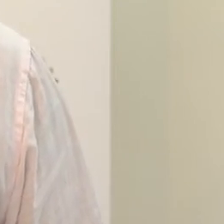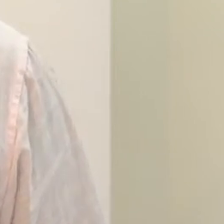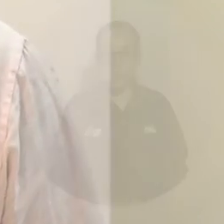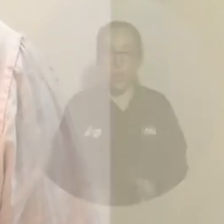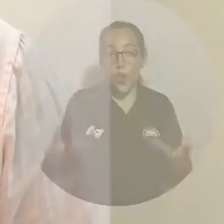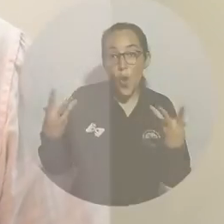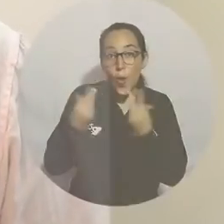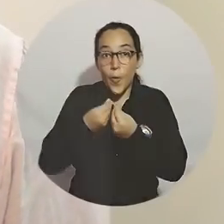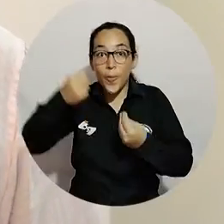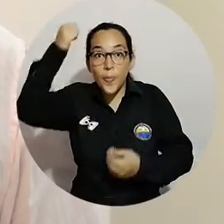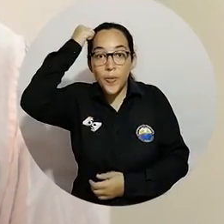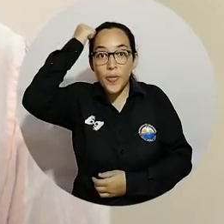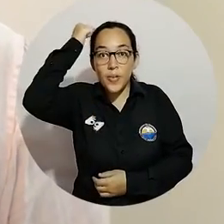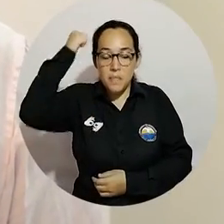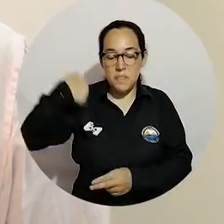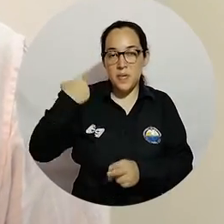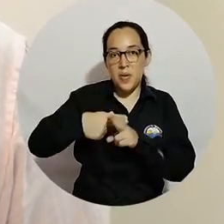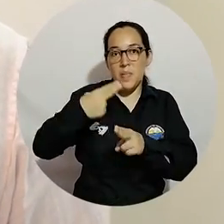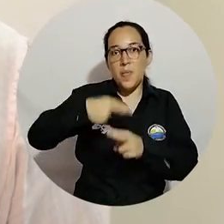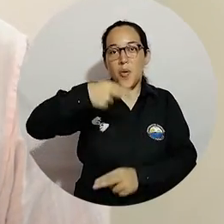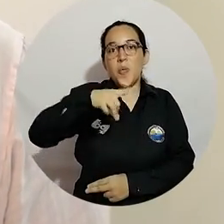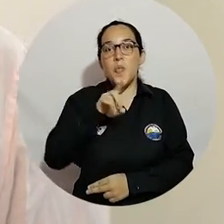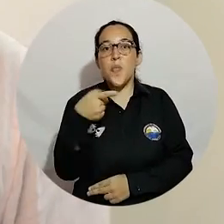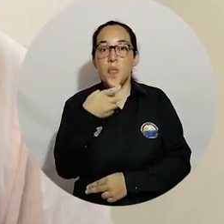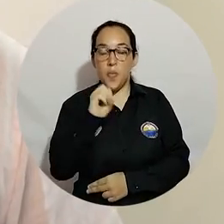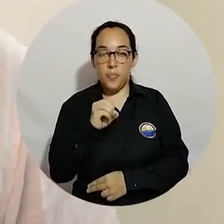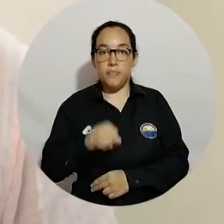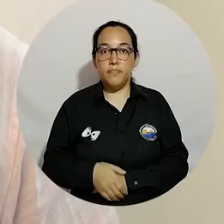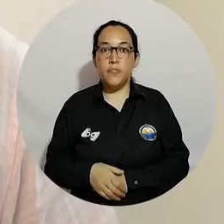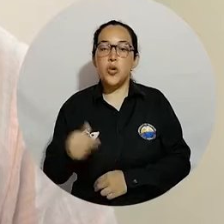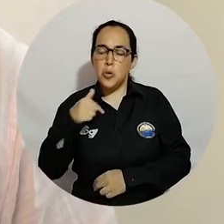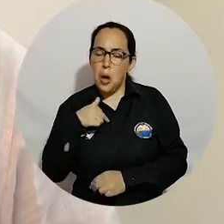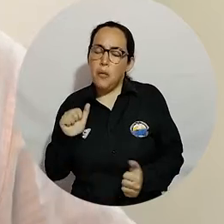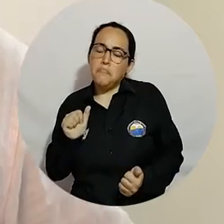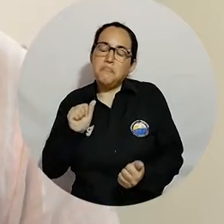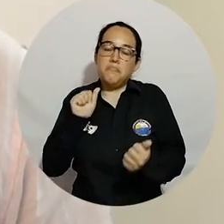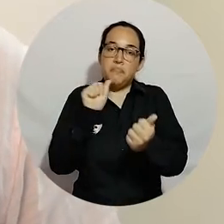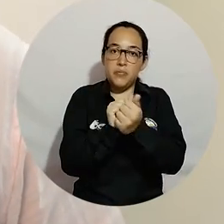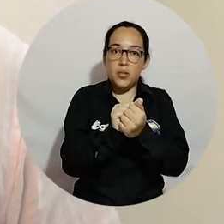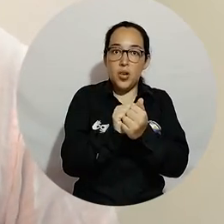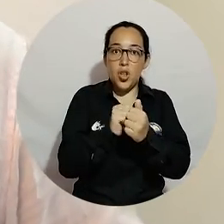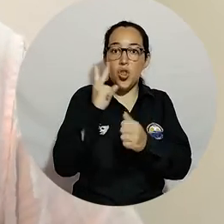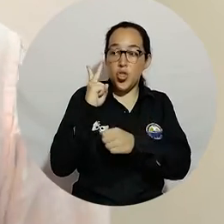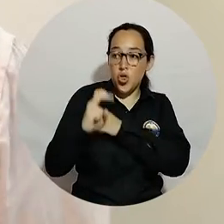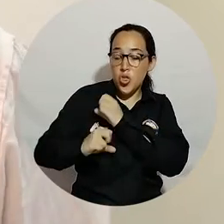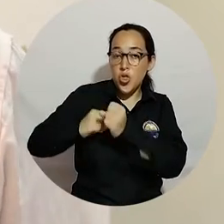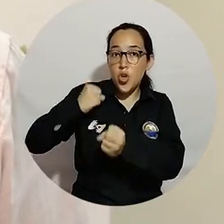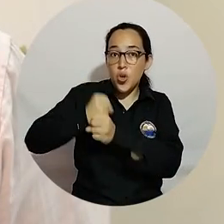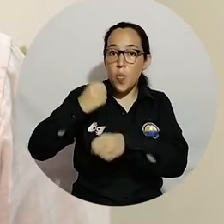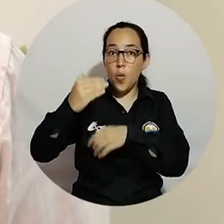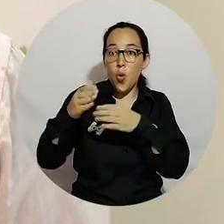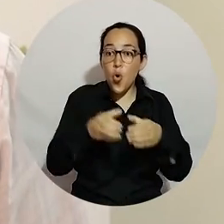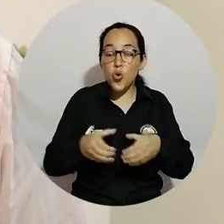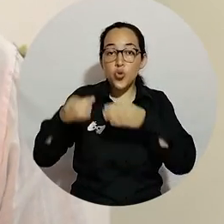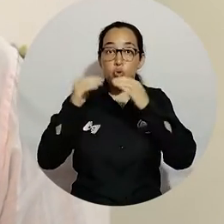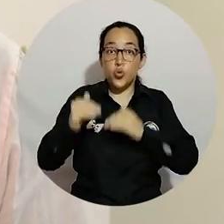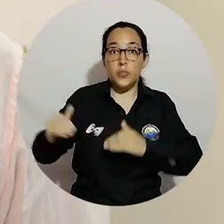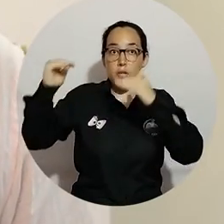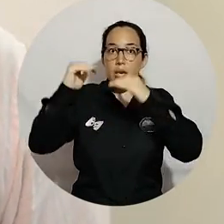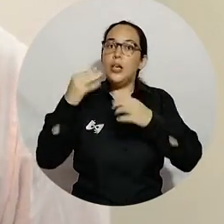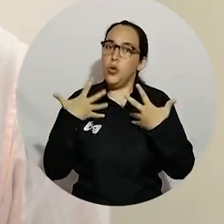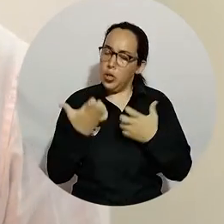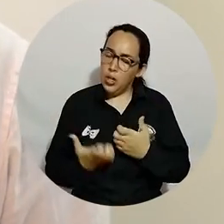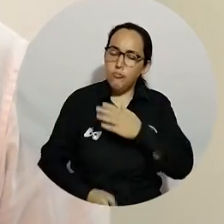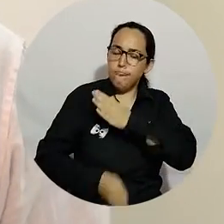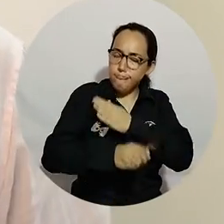Compañero docente, mi nombre es Hugo Mercado. Yo los estuve acompañando en estos dos últimos años en el Consejo Superior y quiero seguir